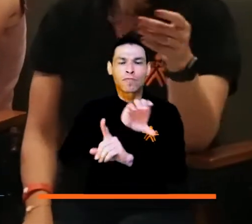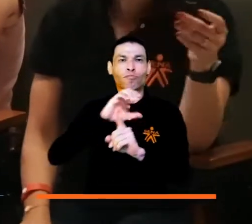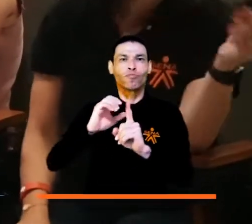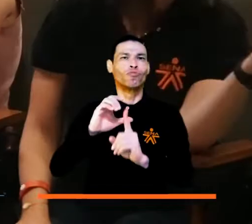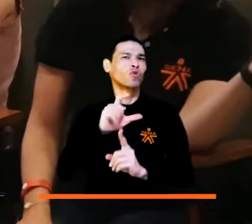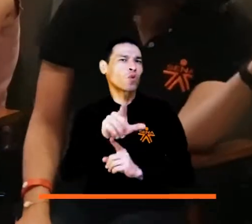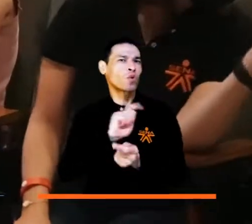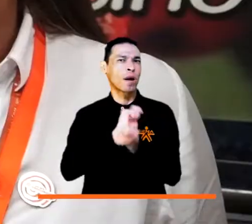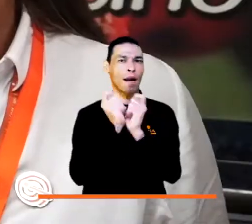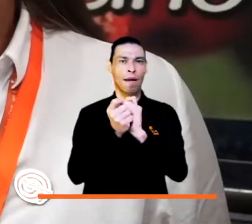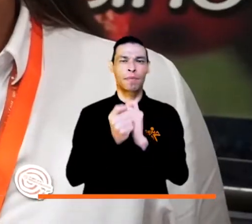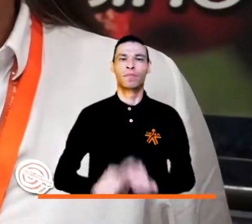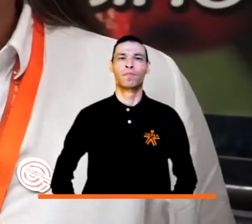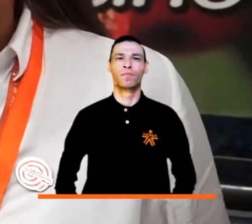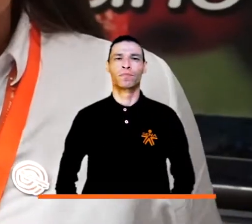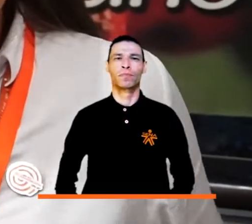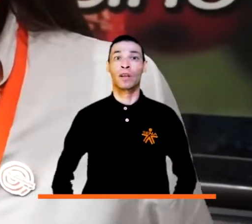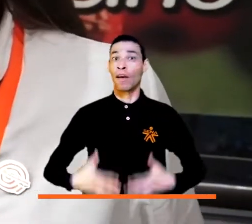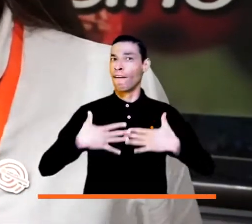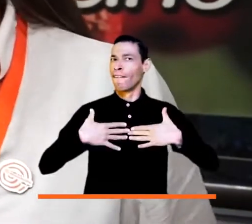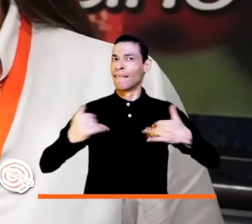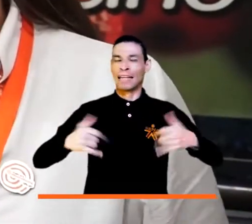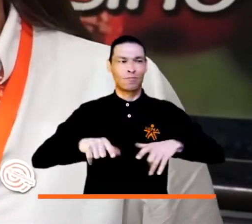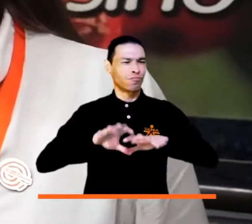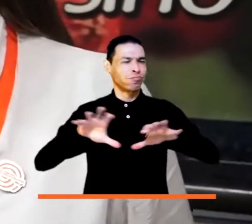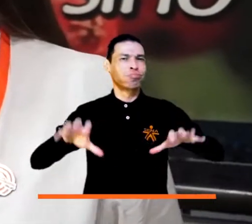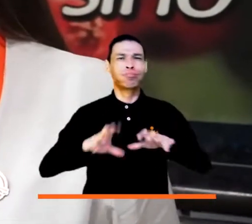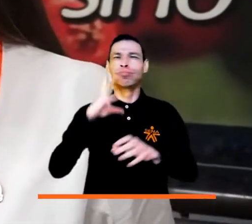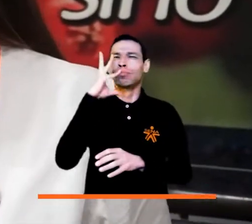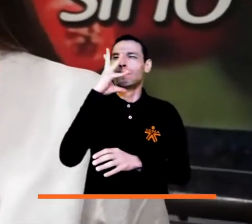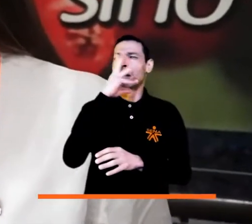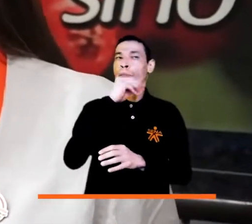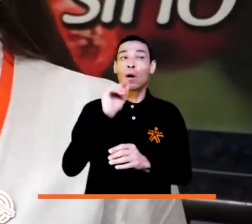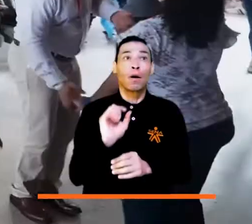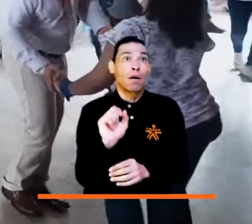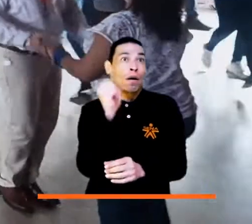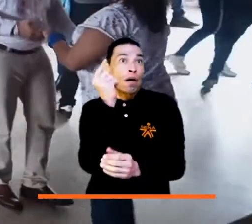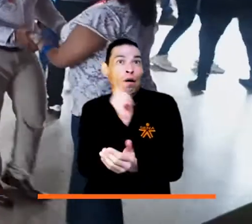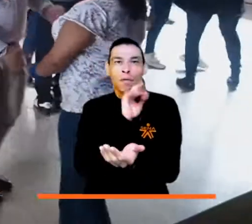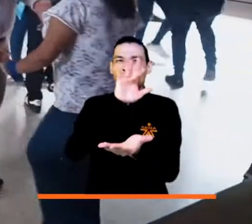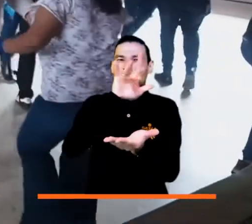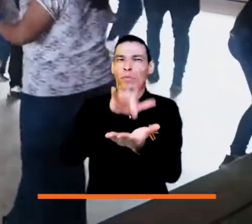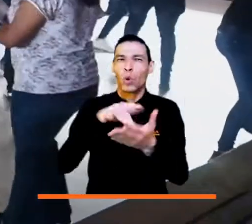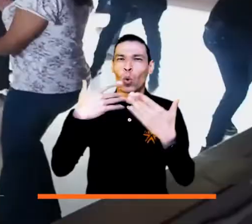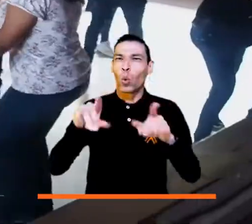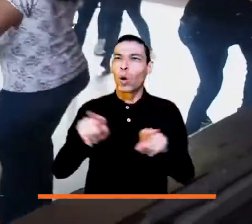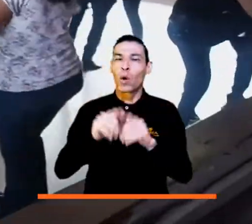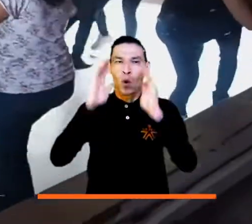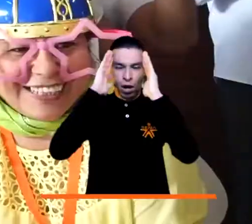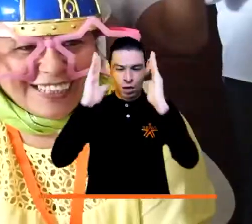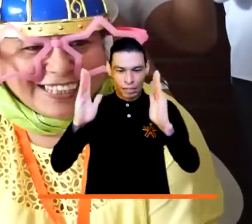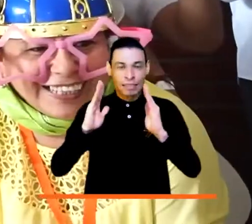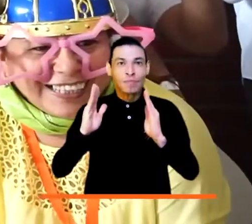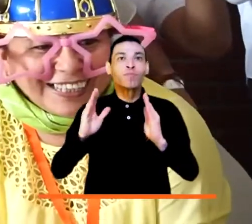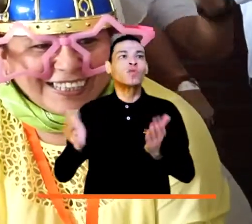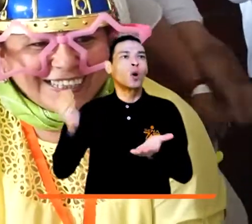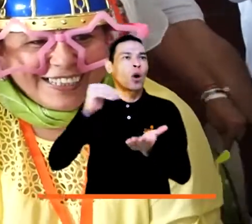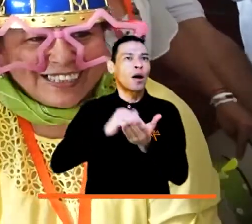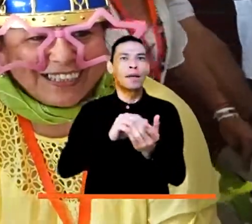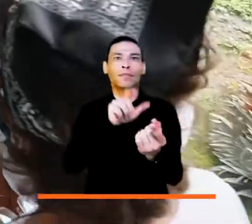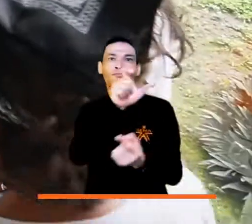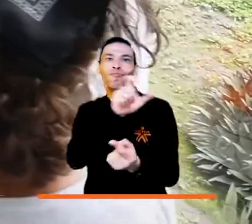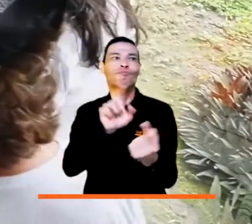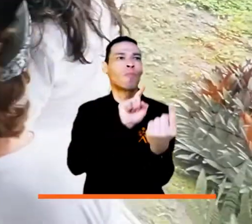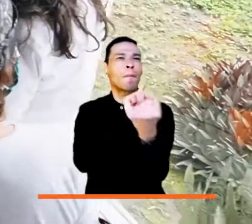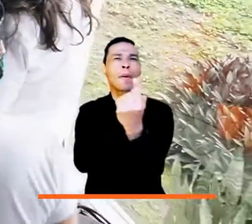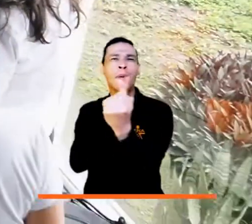entidad. Feliz, un evento hermoso desde el primer momento que llegamos. Nos han atendido espectacular, volvernos a